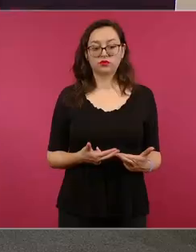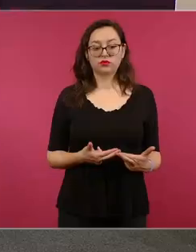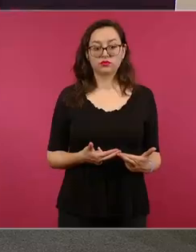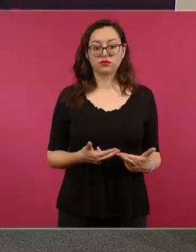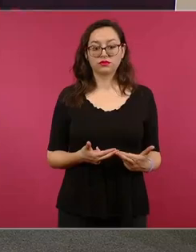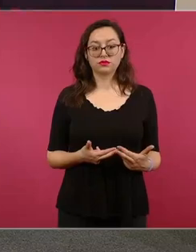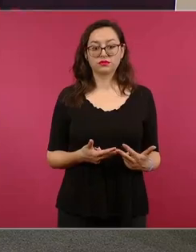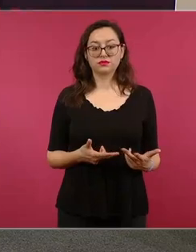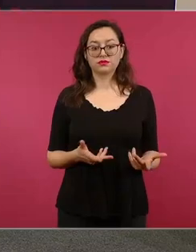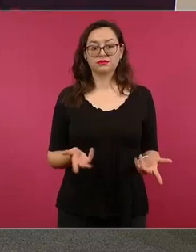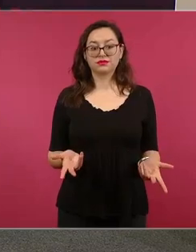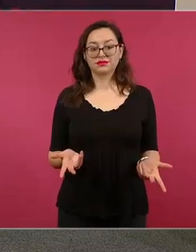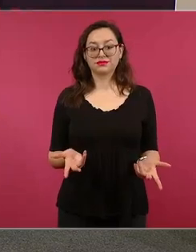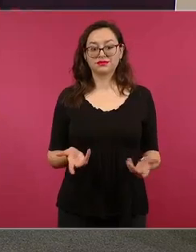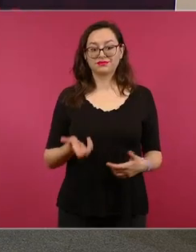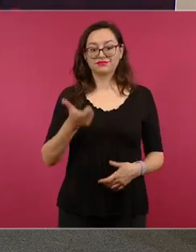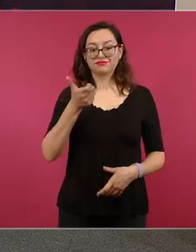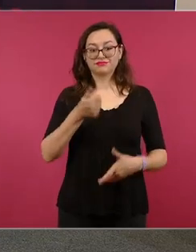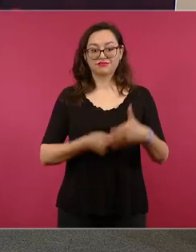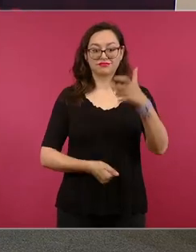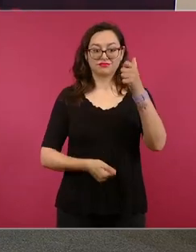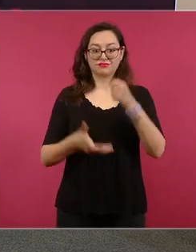izar las banderas blancas.